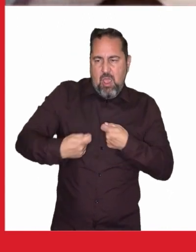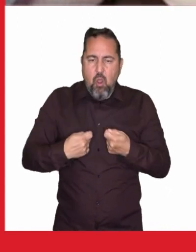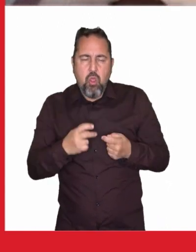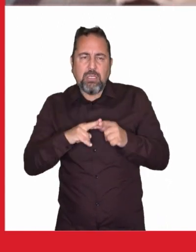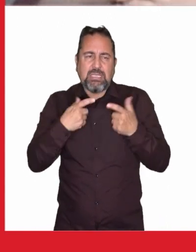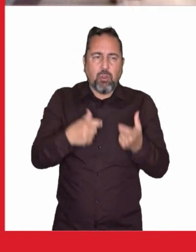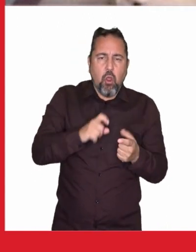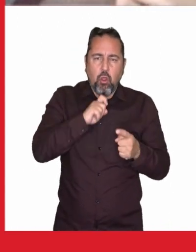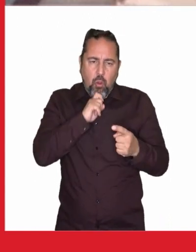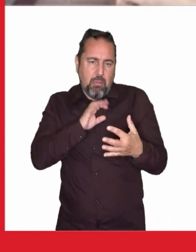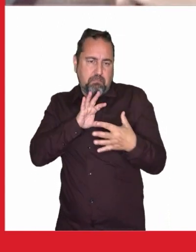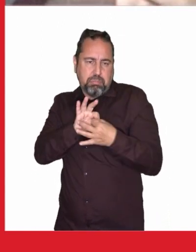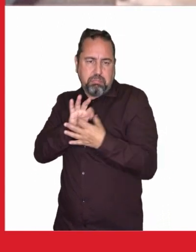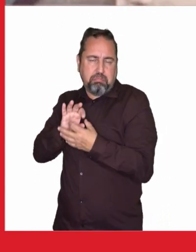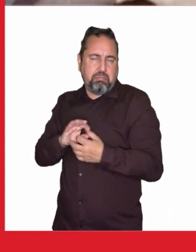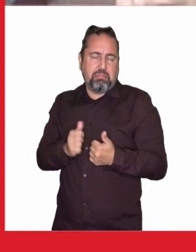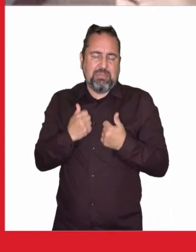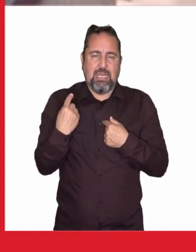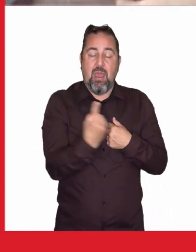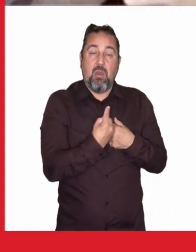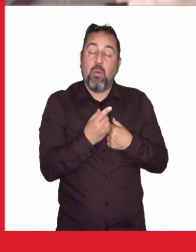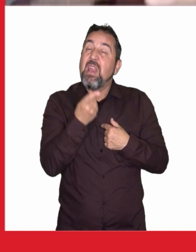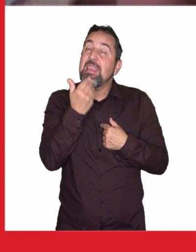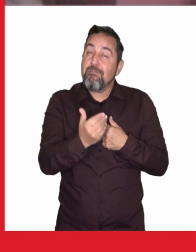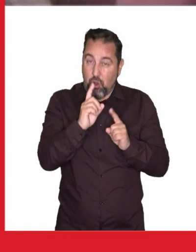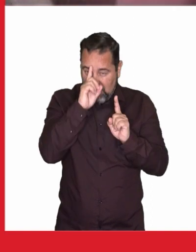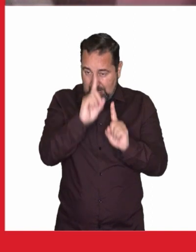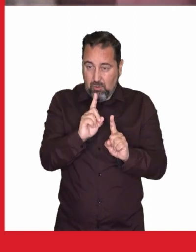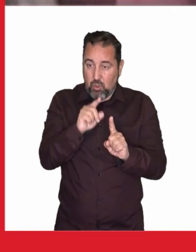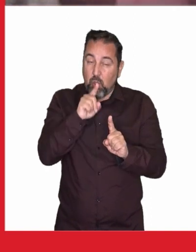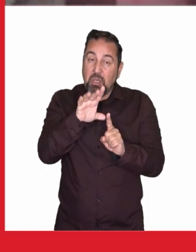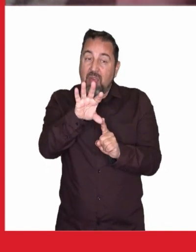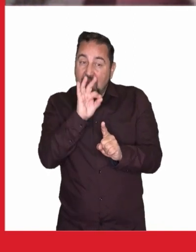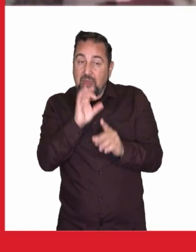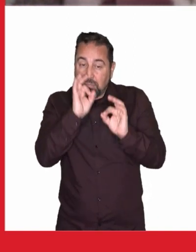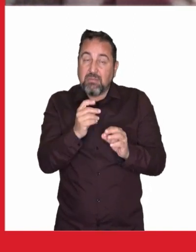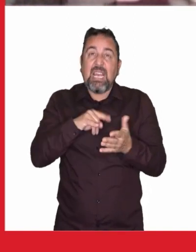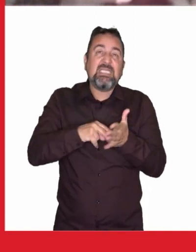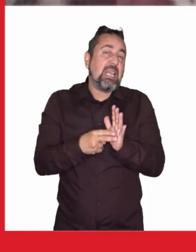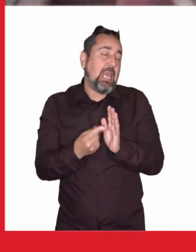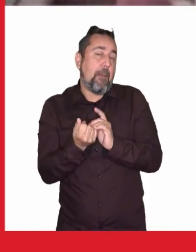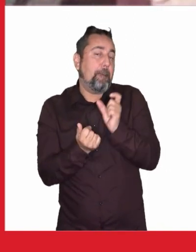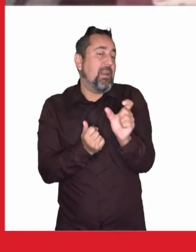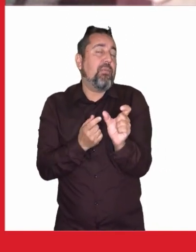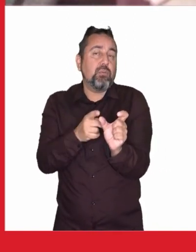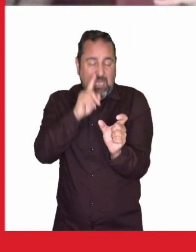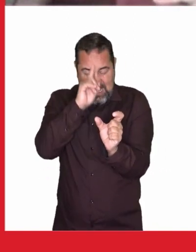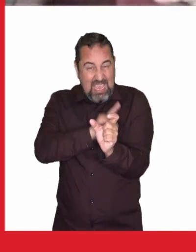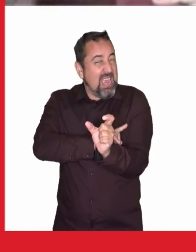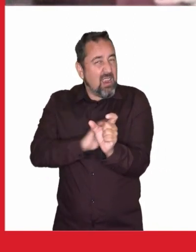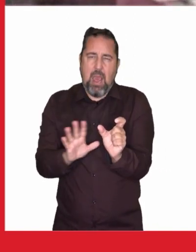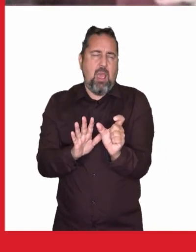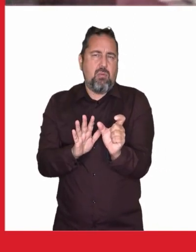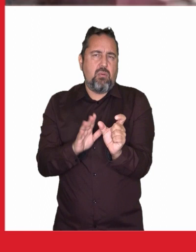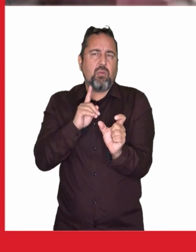estrategia que más vaya con él, con su negocio, con su sector, como quiera decidirla. Pero es muy importante que cuando decidas qué